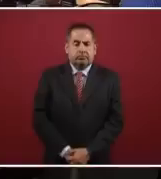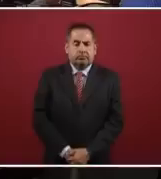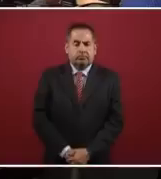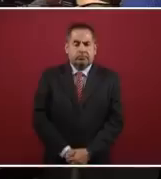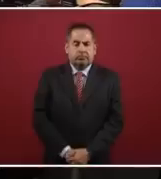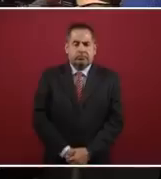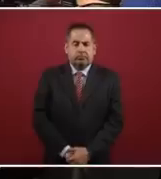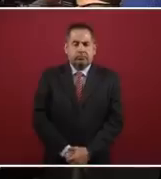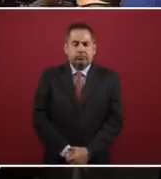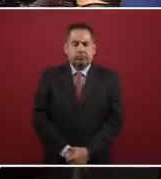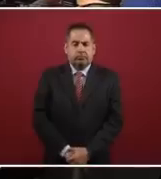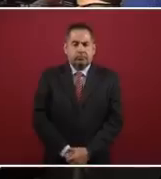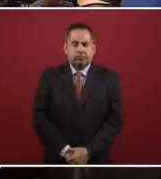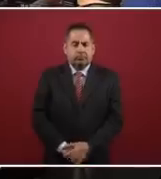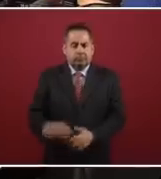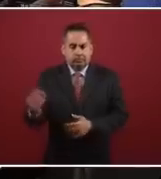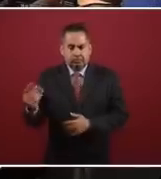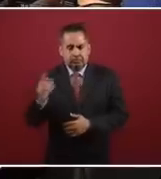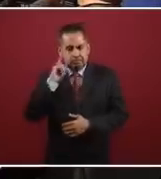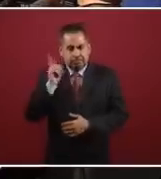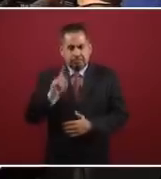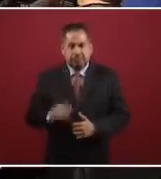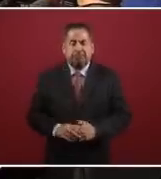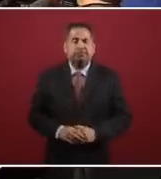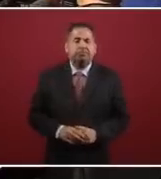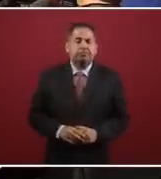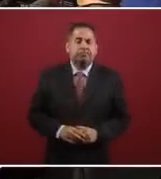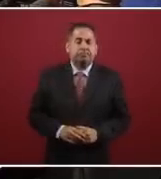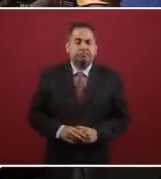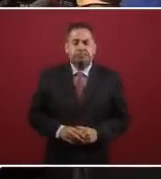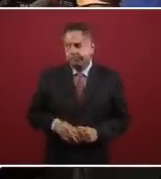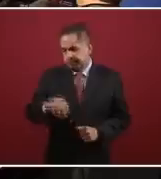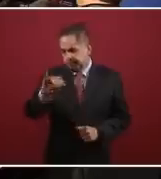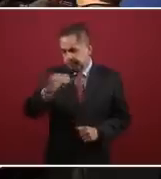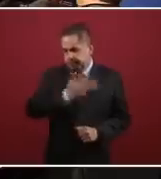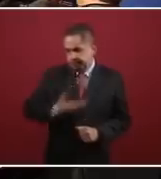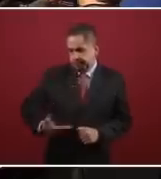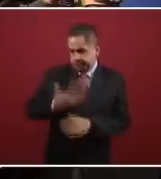Sí, pero si